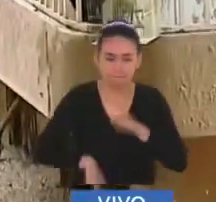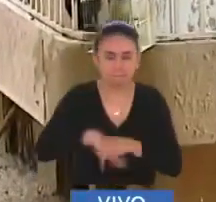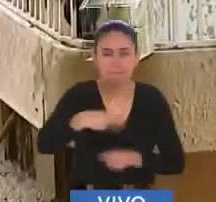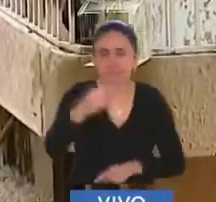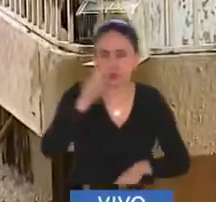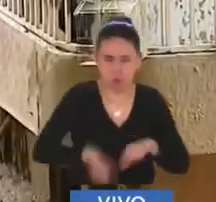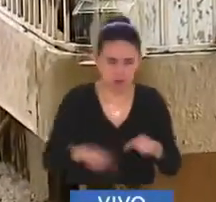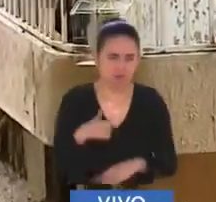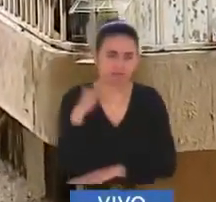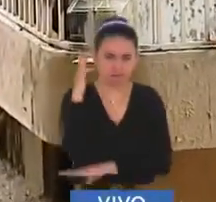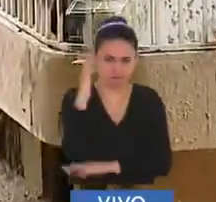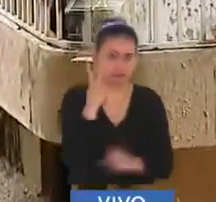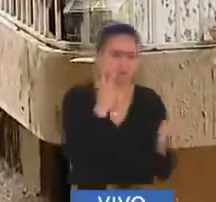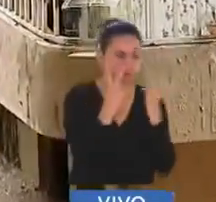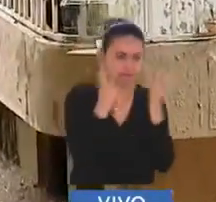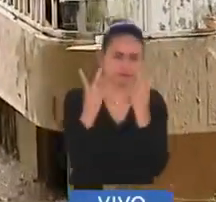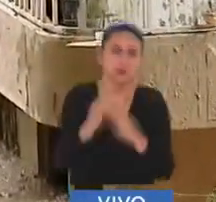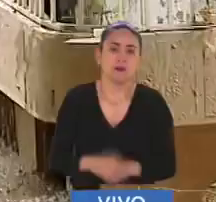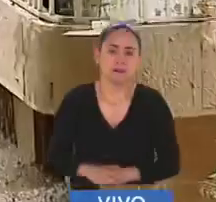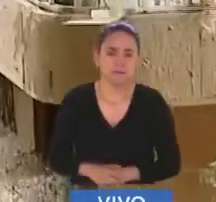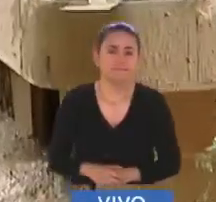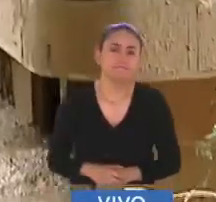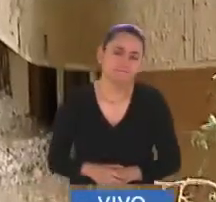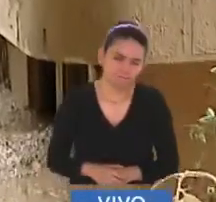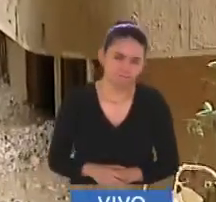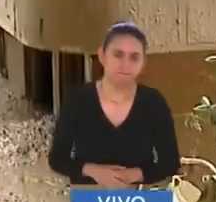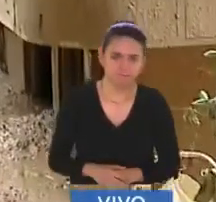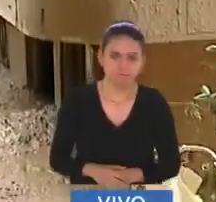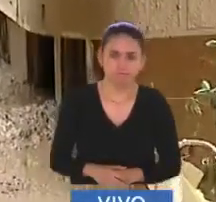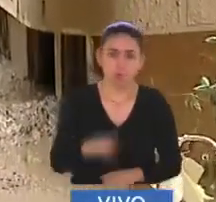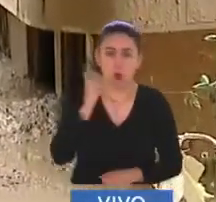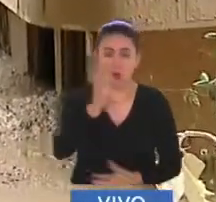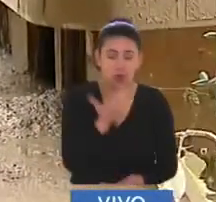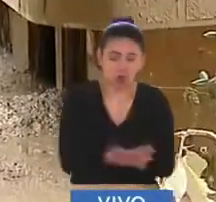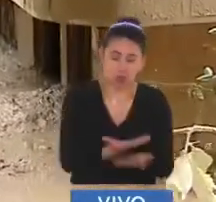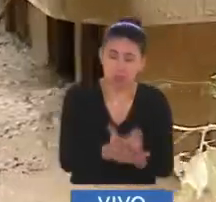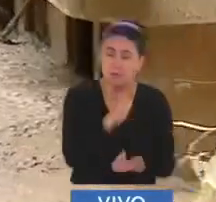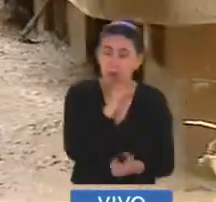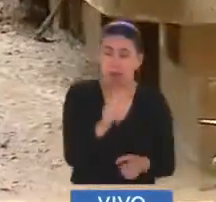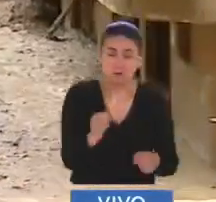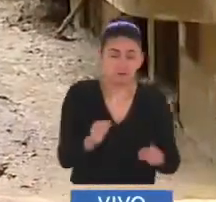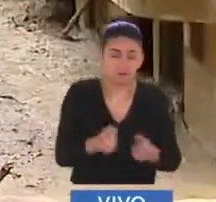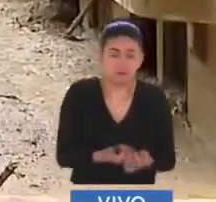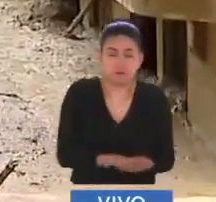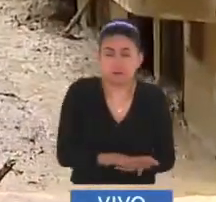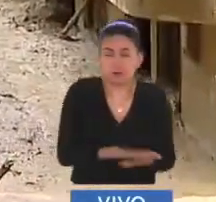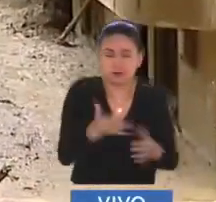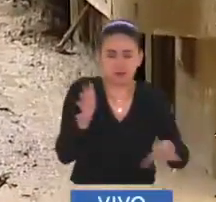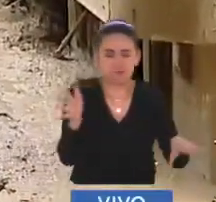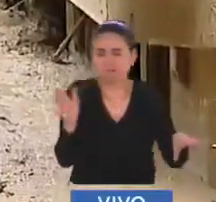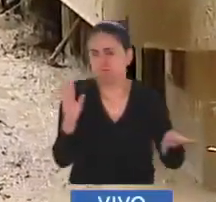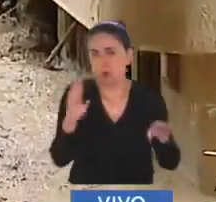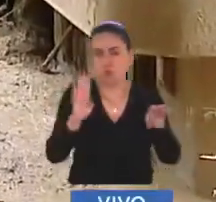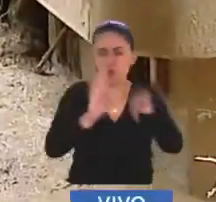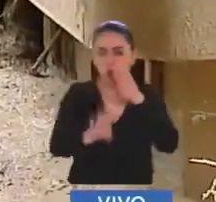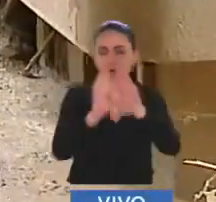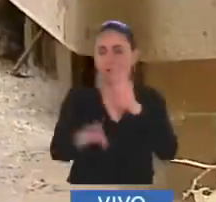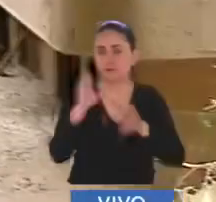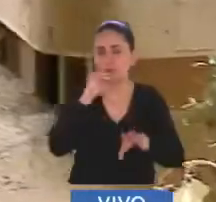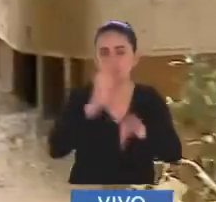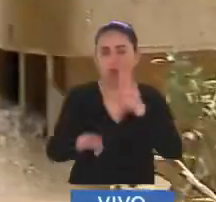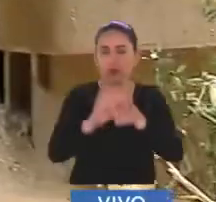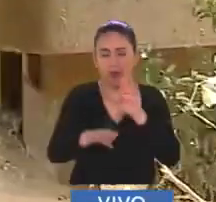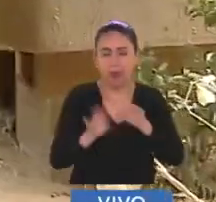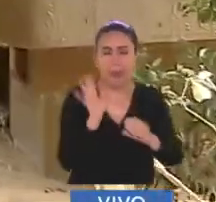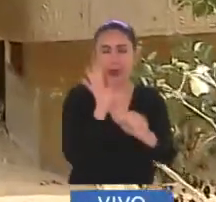que justamente no pueden salir, pues porque como ven es un completo lodazal y es peligroso porque justamente pues la persona